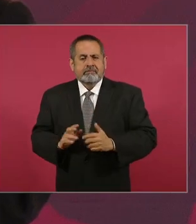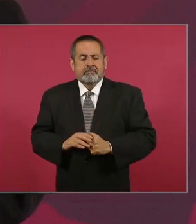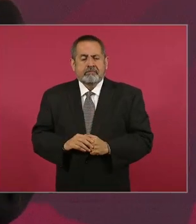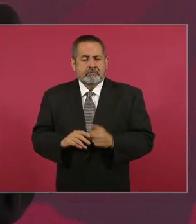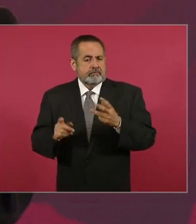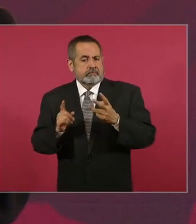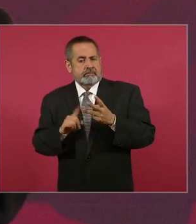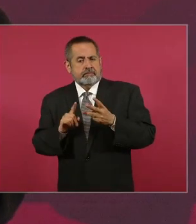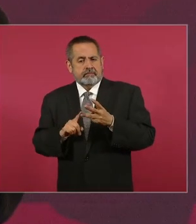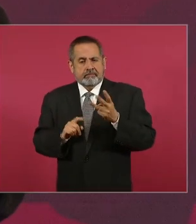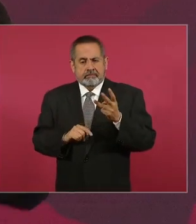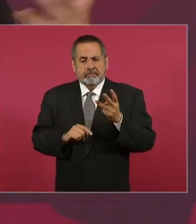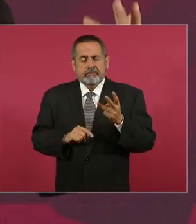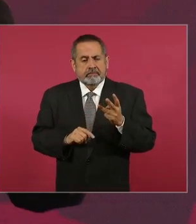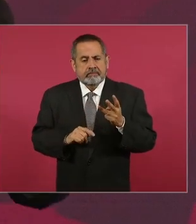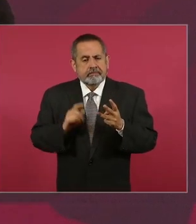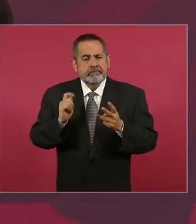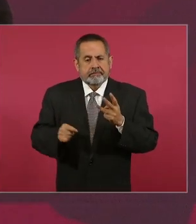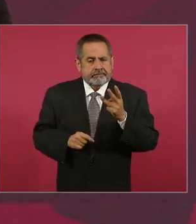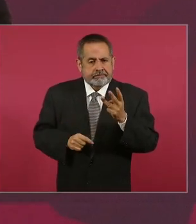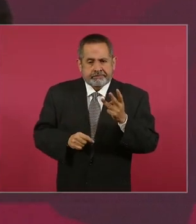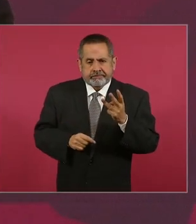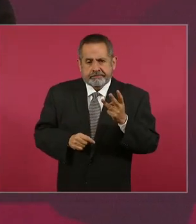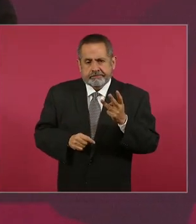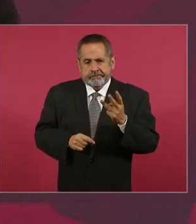Y tercero, es porque